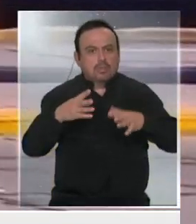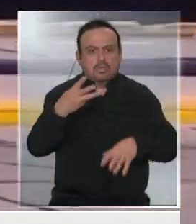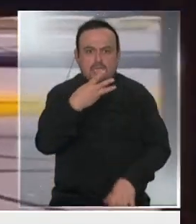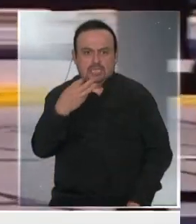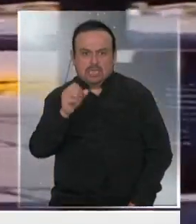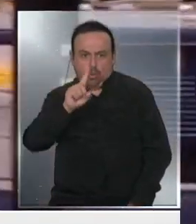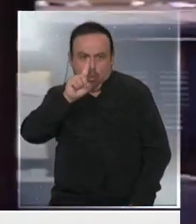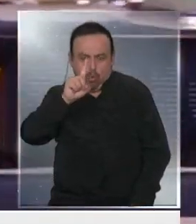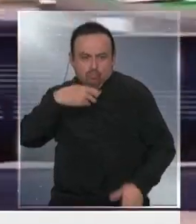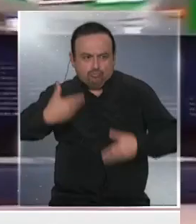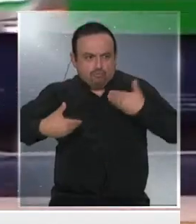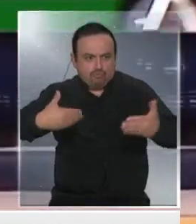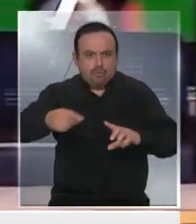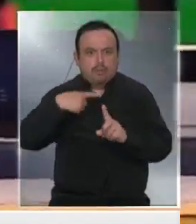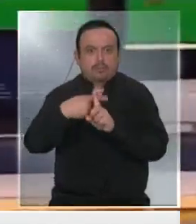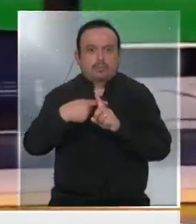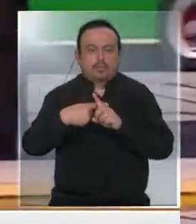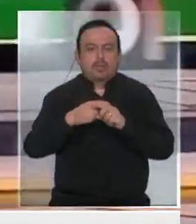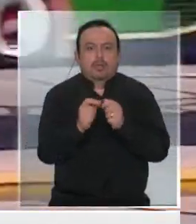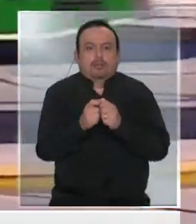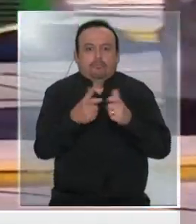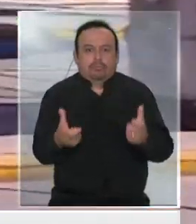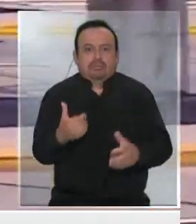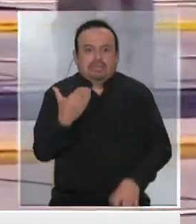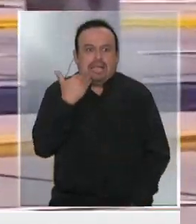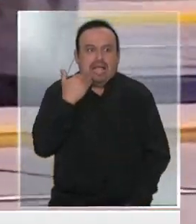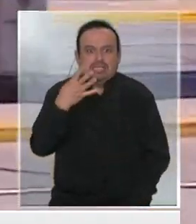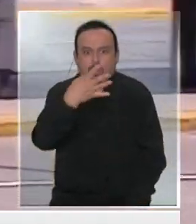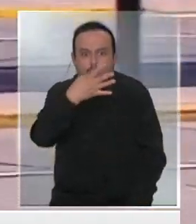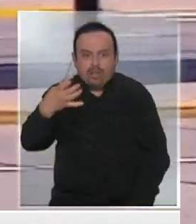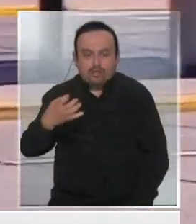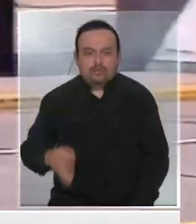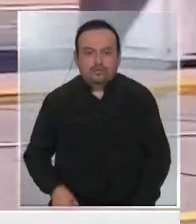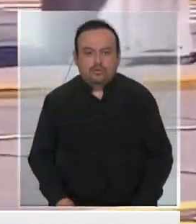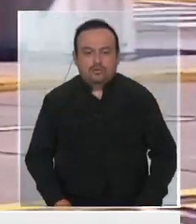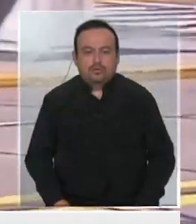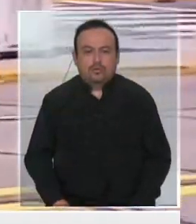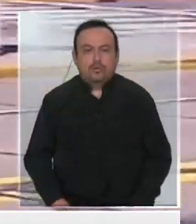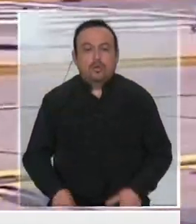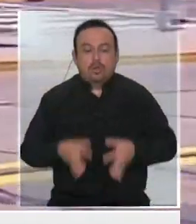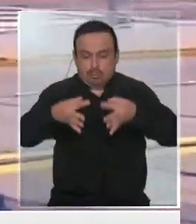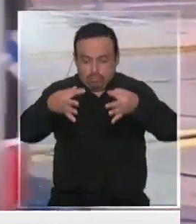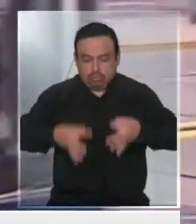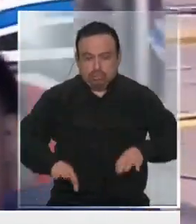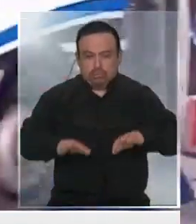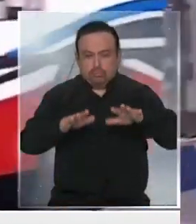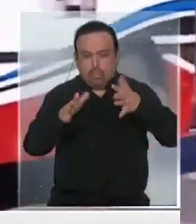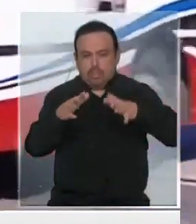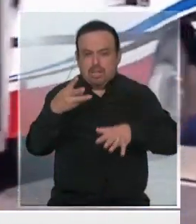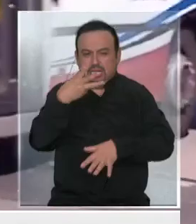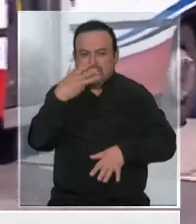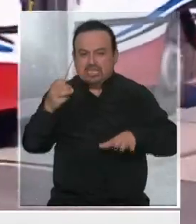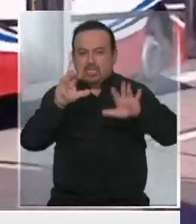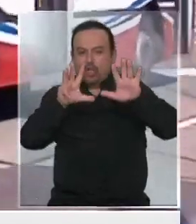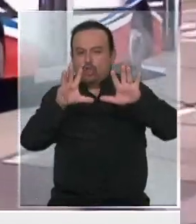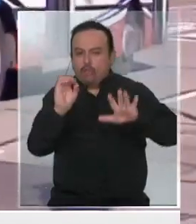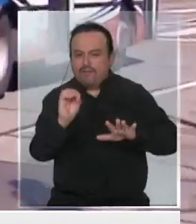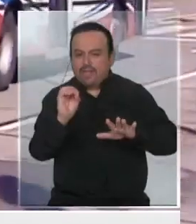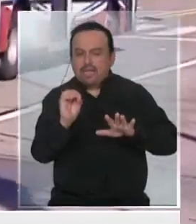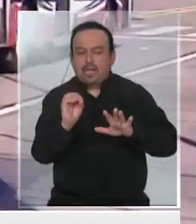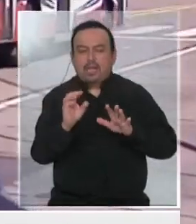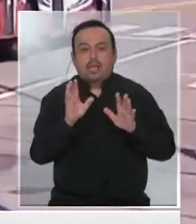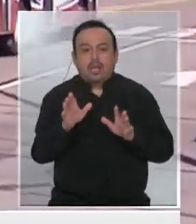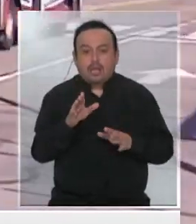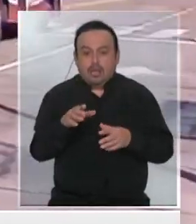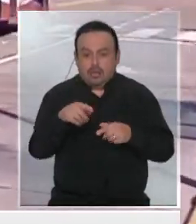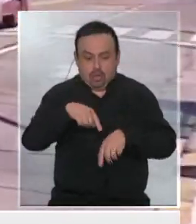301 contagios. Ahora ya son casi 400. Tenemos un promedio de 390 contagios. Se espera que en